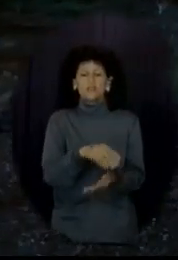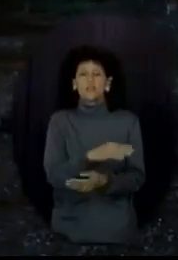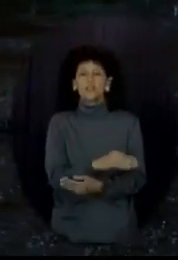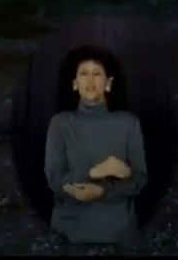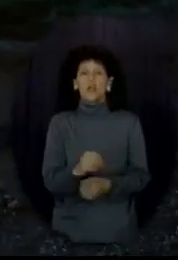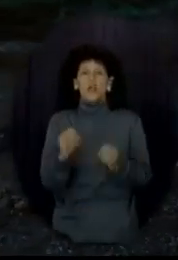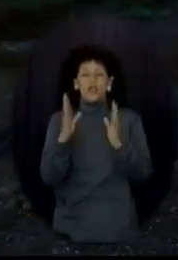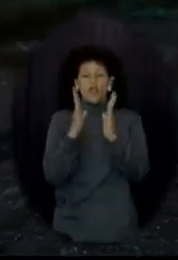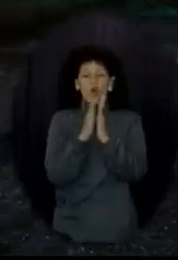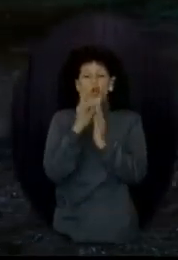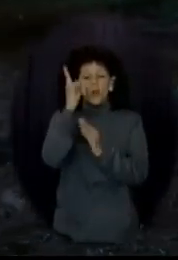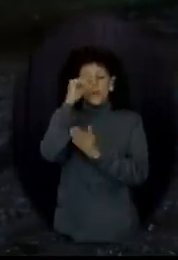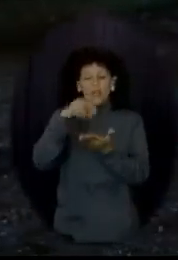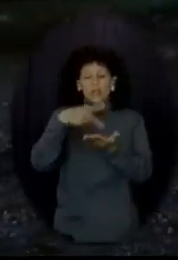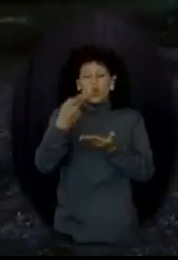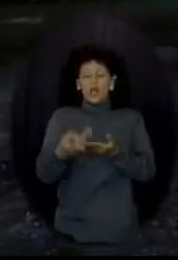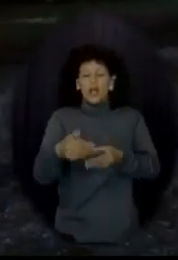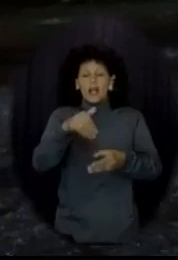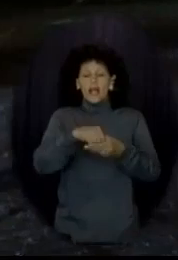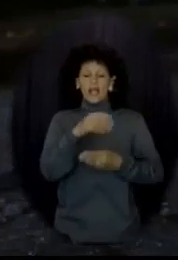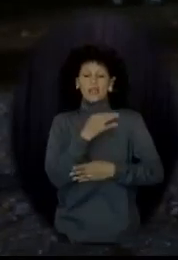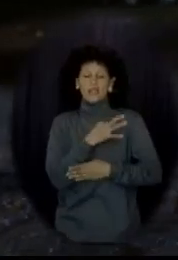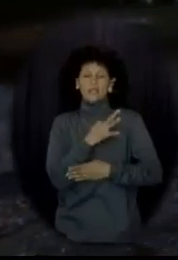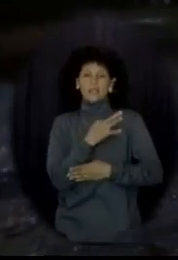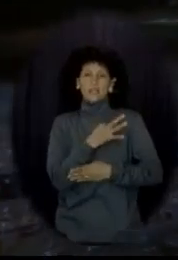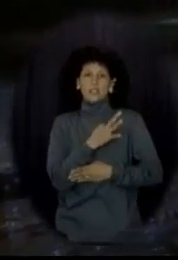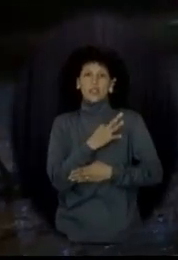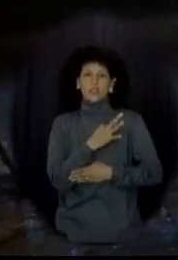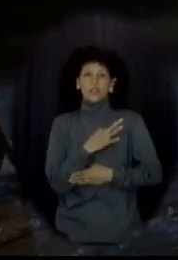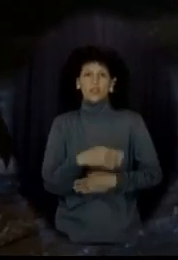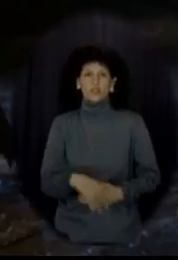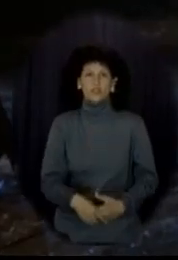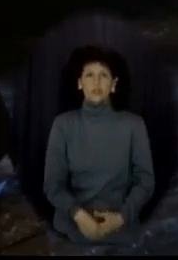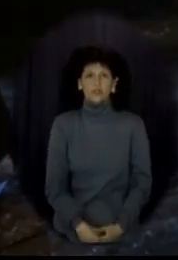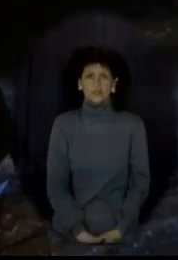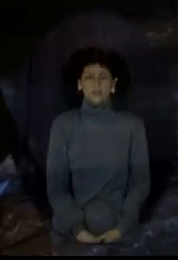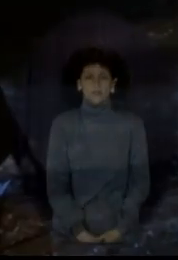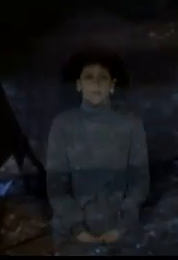Levántense y oren para que no caigan en tentación.